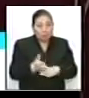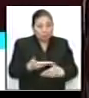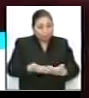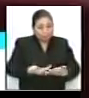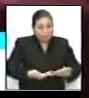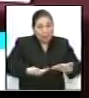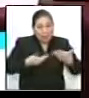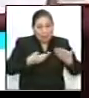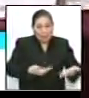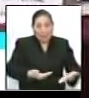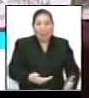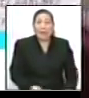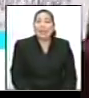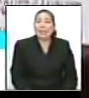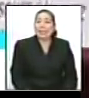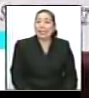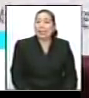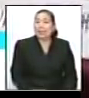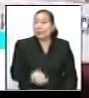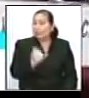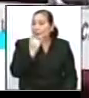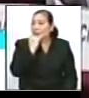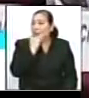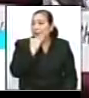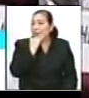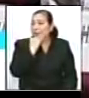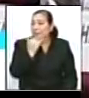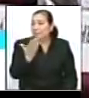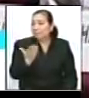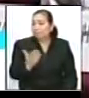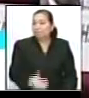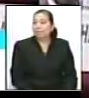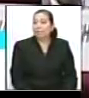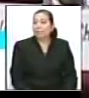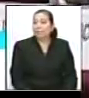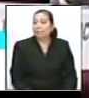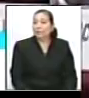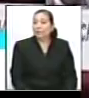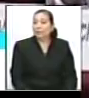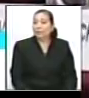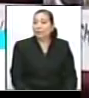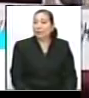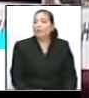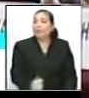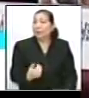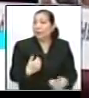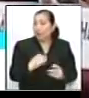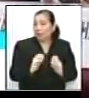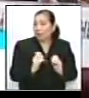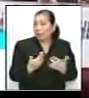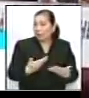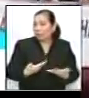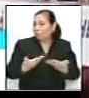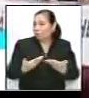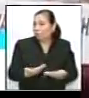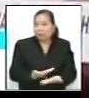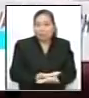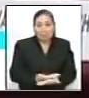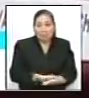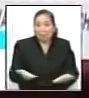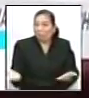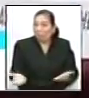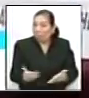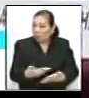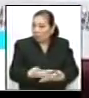expediente, tenía errores de forma, por lo cual se tuvo que devolver. No había sido bien